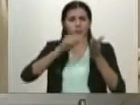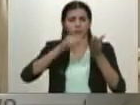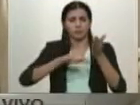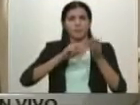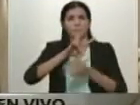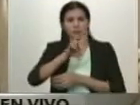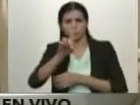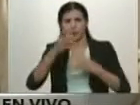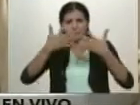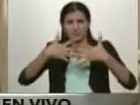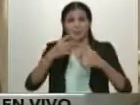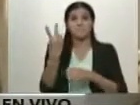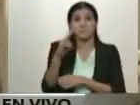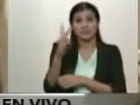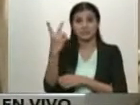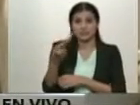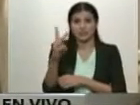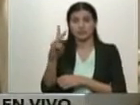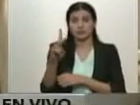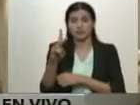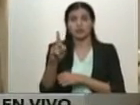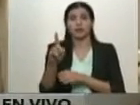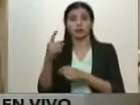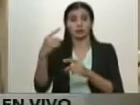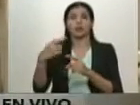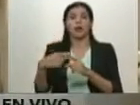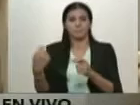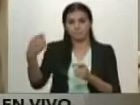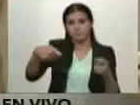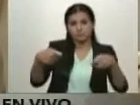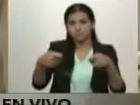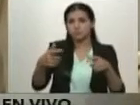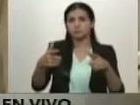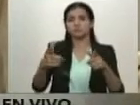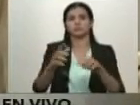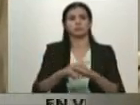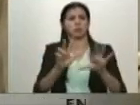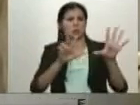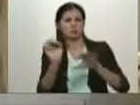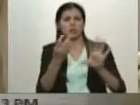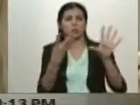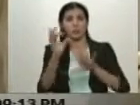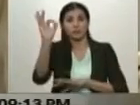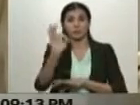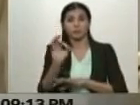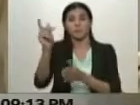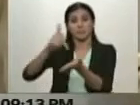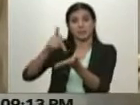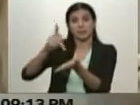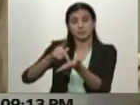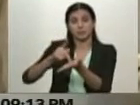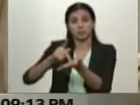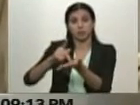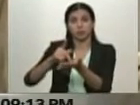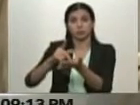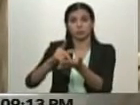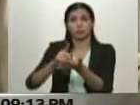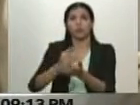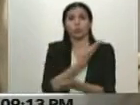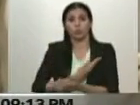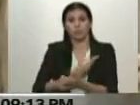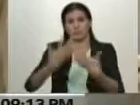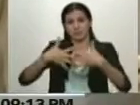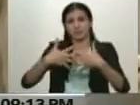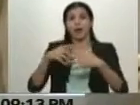empresas mixtas donde ellos tienen mayoría accionaria. Ellos tienen entre 80 y hasta 90% de participación accionaria y